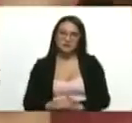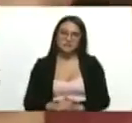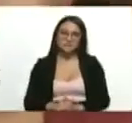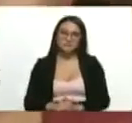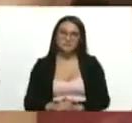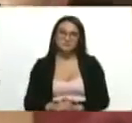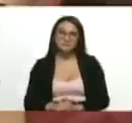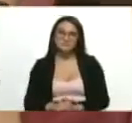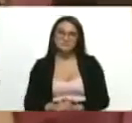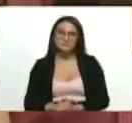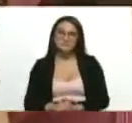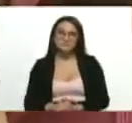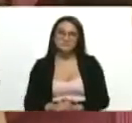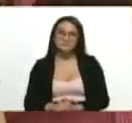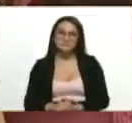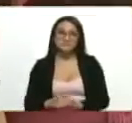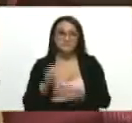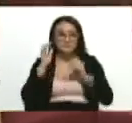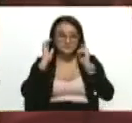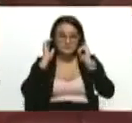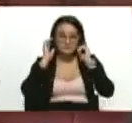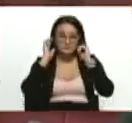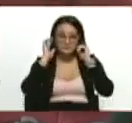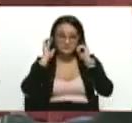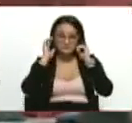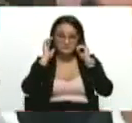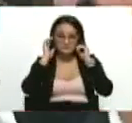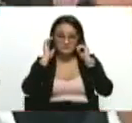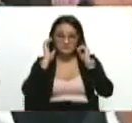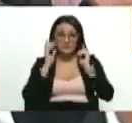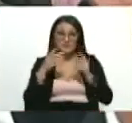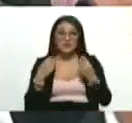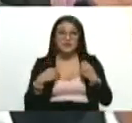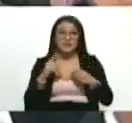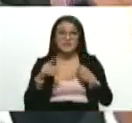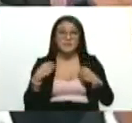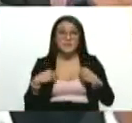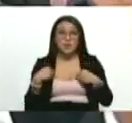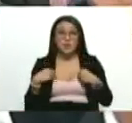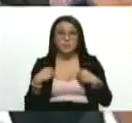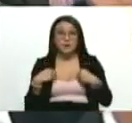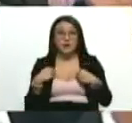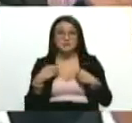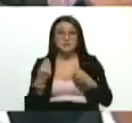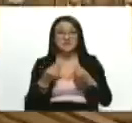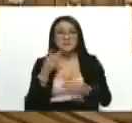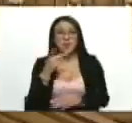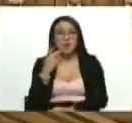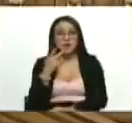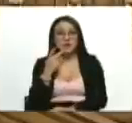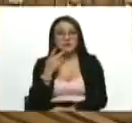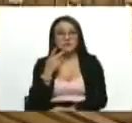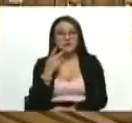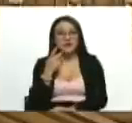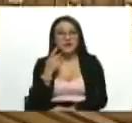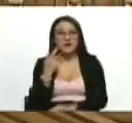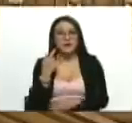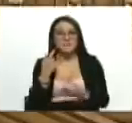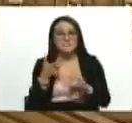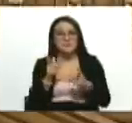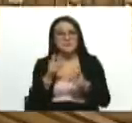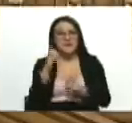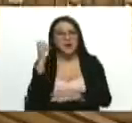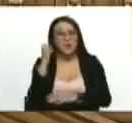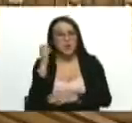En vez de preocuparse por tratar de desarrollar políticas que le permita a Europa